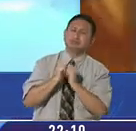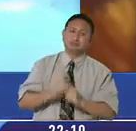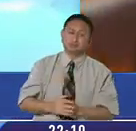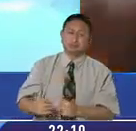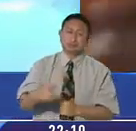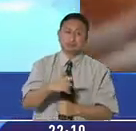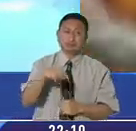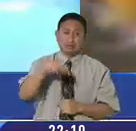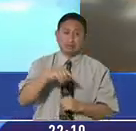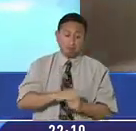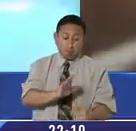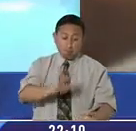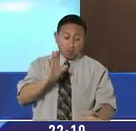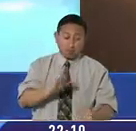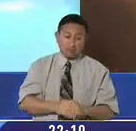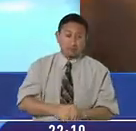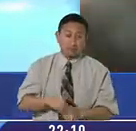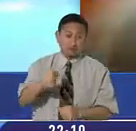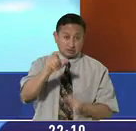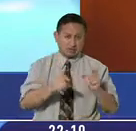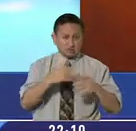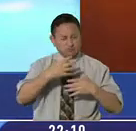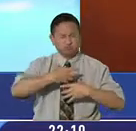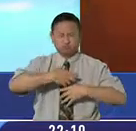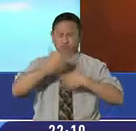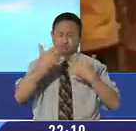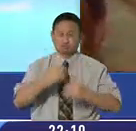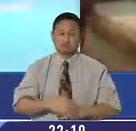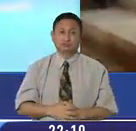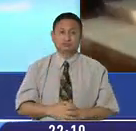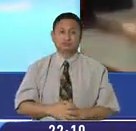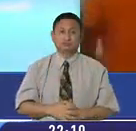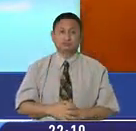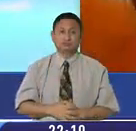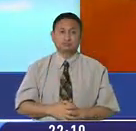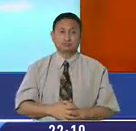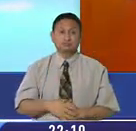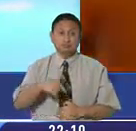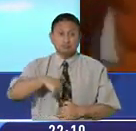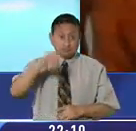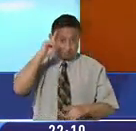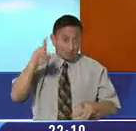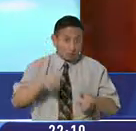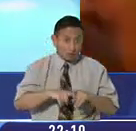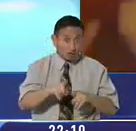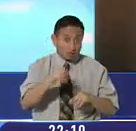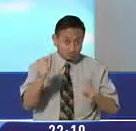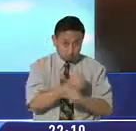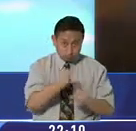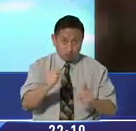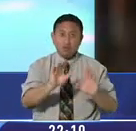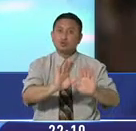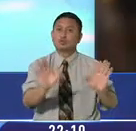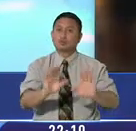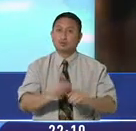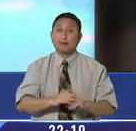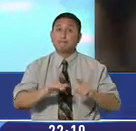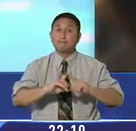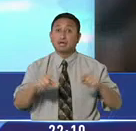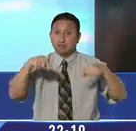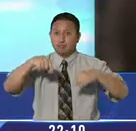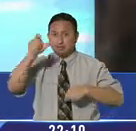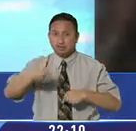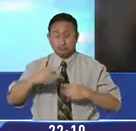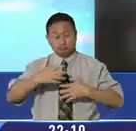a las constantes amenazas de aquella turba que lo rodeaba. No estamos de acuerdo con la violencia, pero los hechos hicieron que los